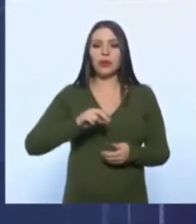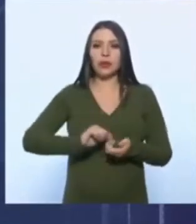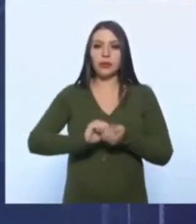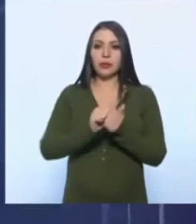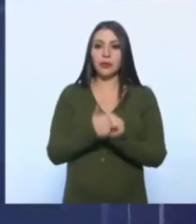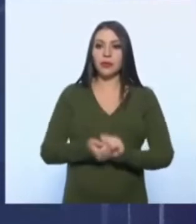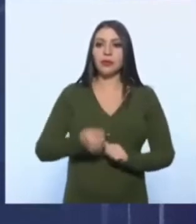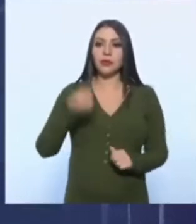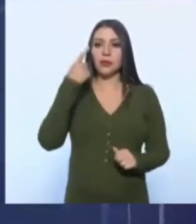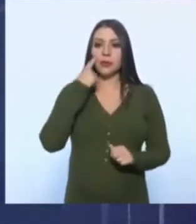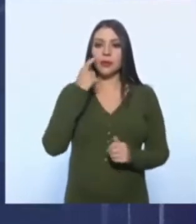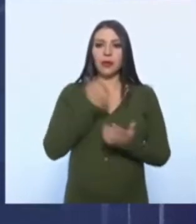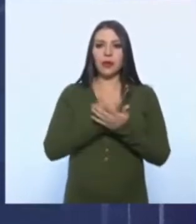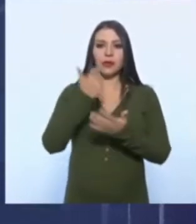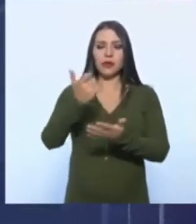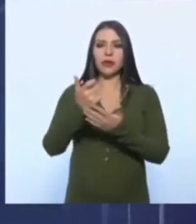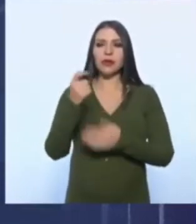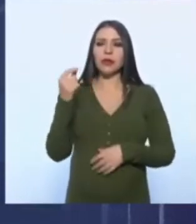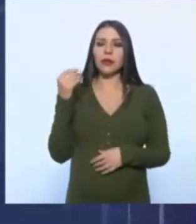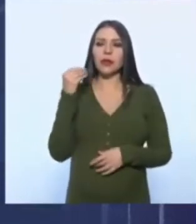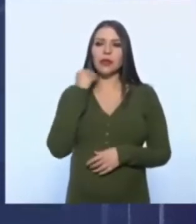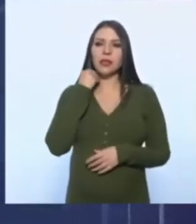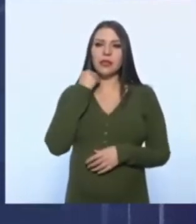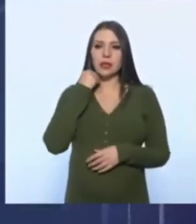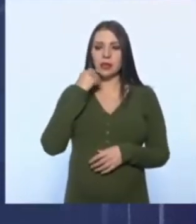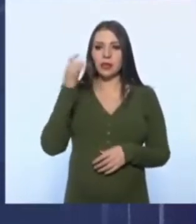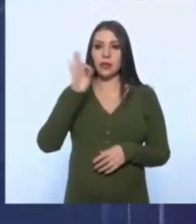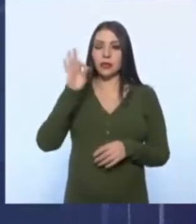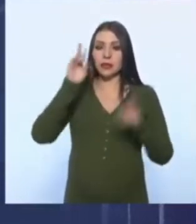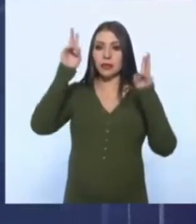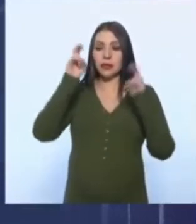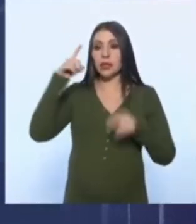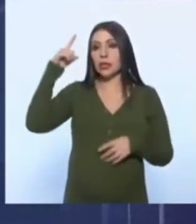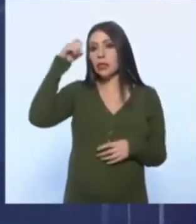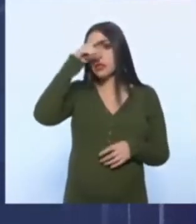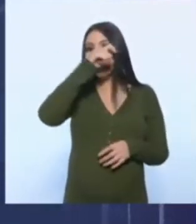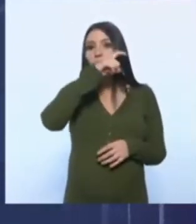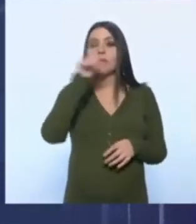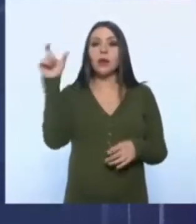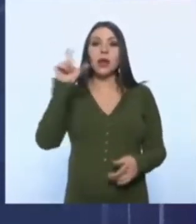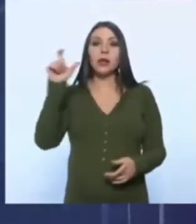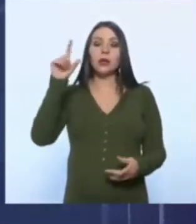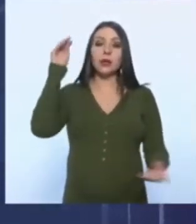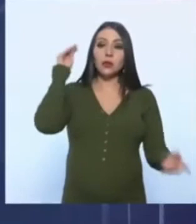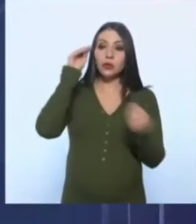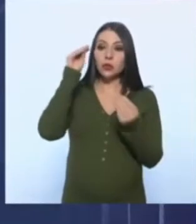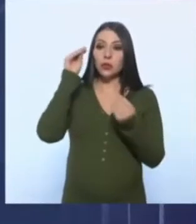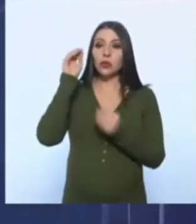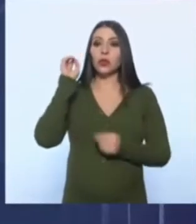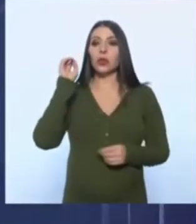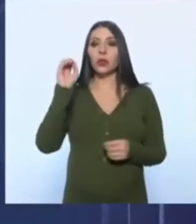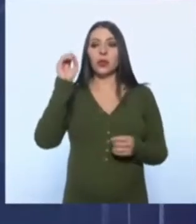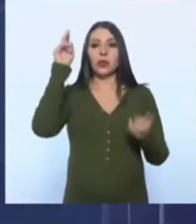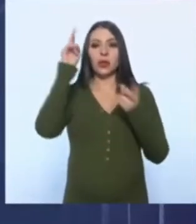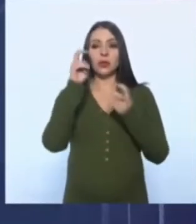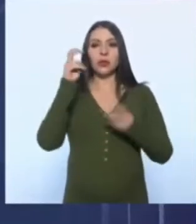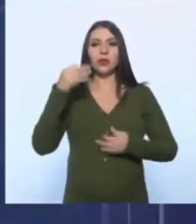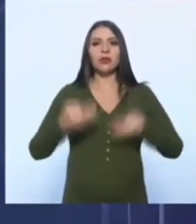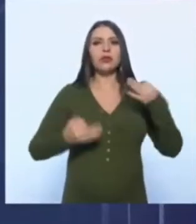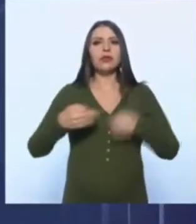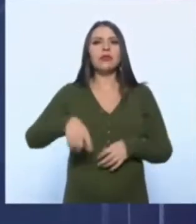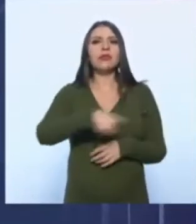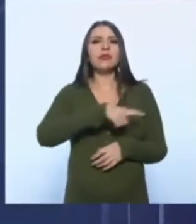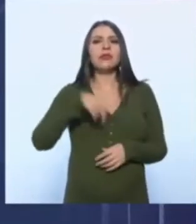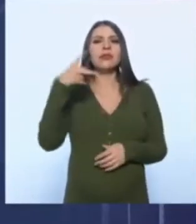para pagar un abogado. En casos difíciles, evidentemente de litigios y en casos judiciales, lo que busca